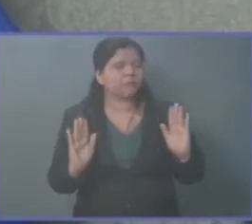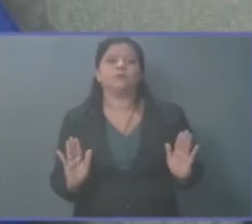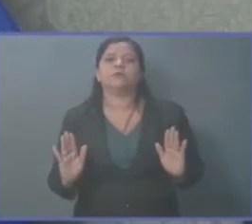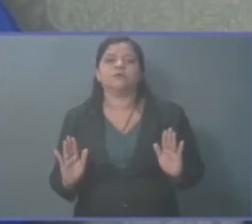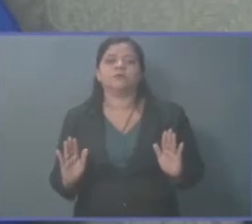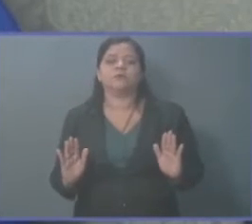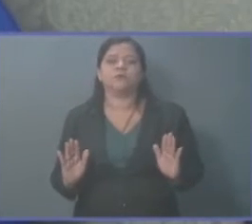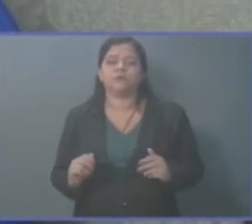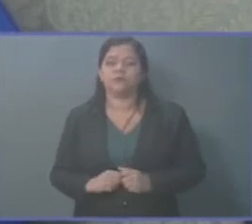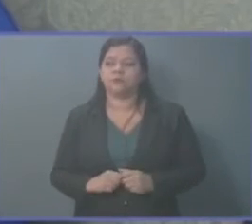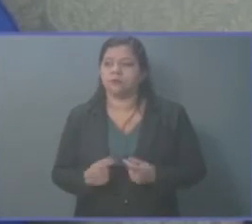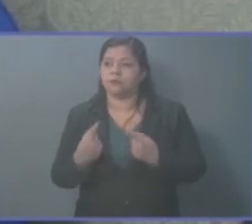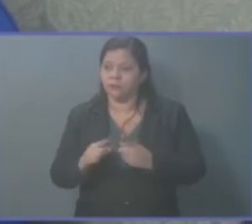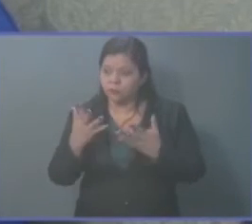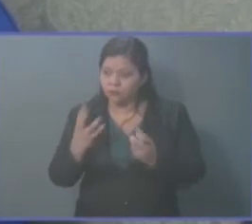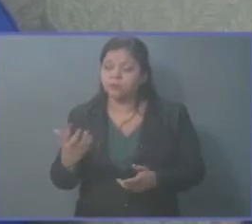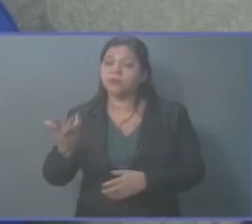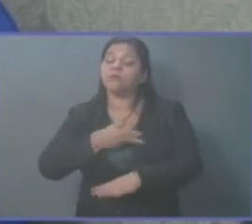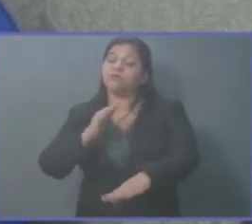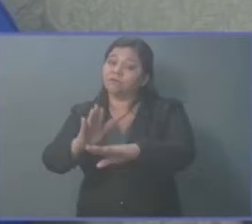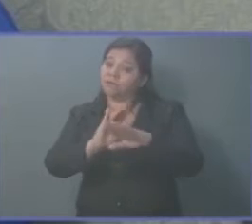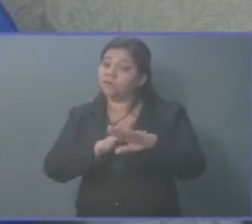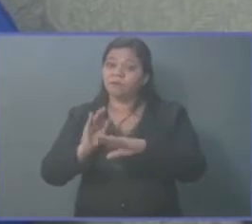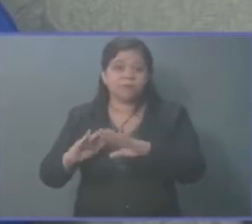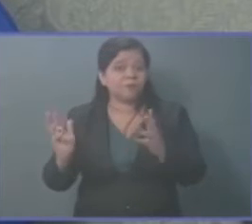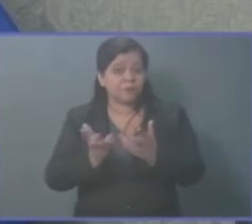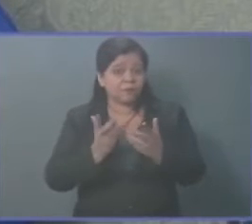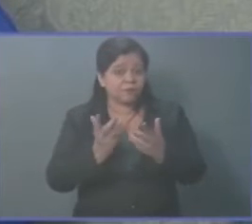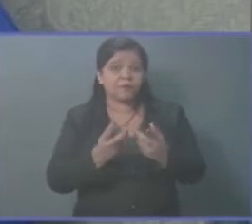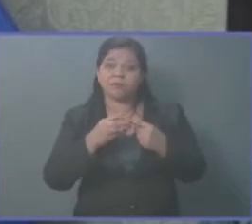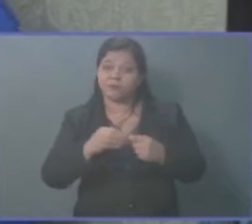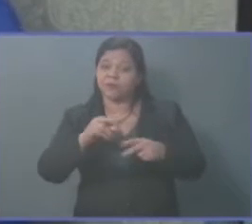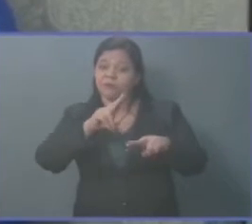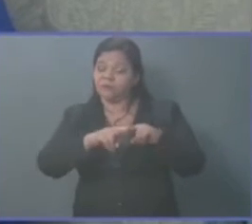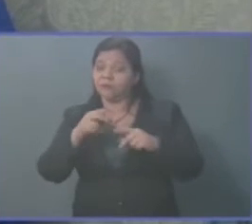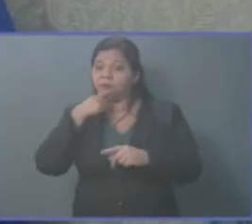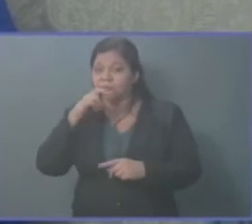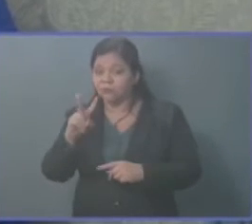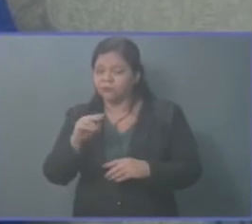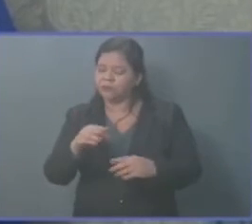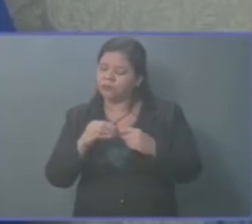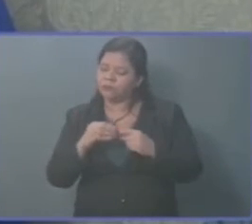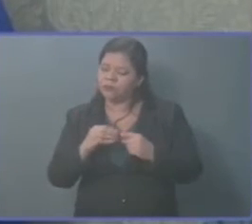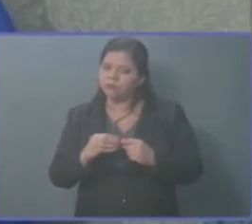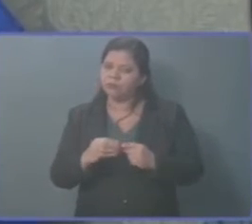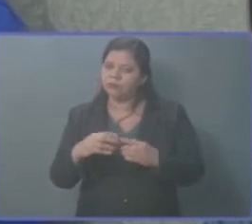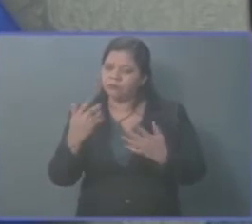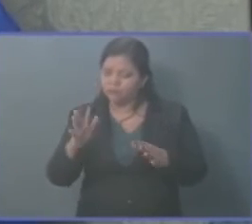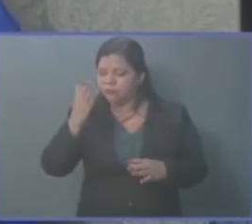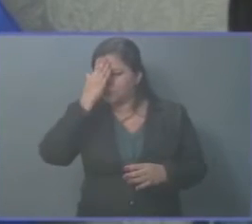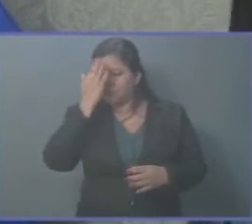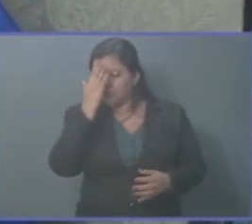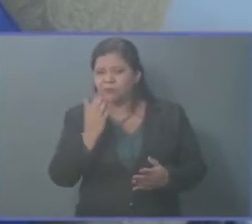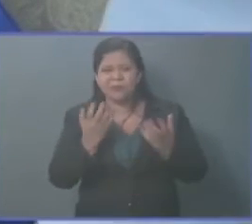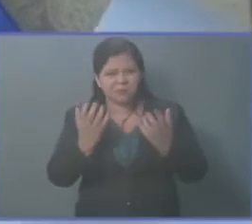etcétera. Entonces yo les hago este llamado, colegas, principalmente Arena y el FMLN, que tienen una gran cantidad